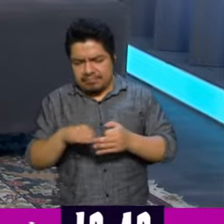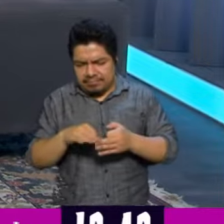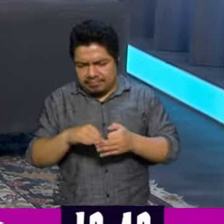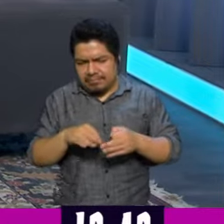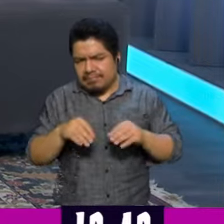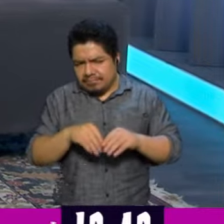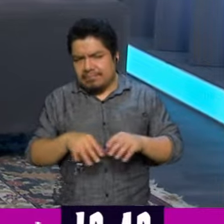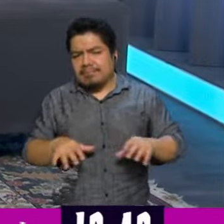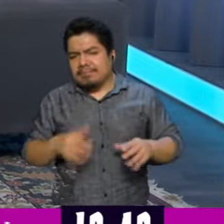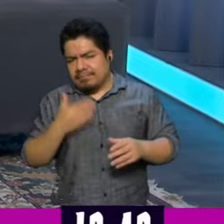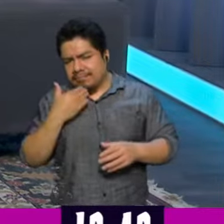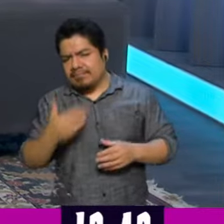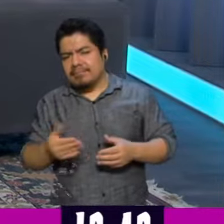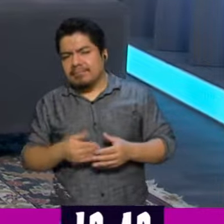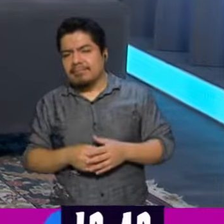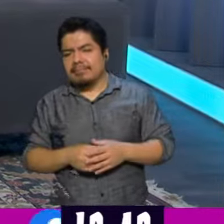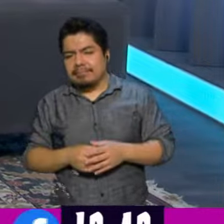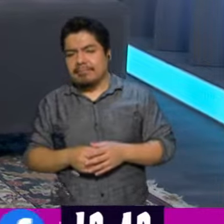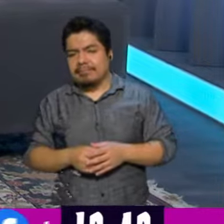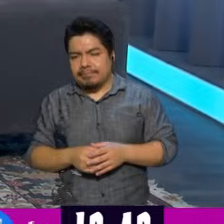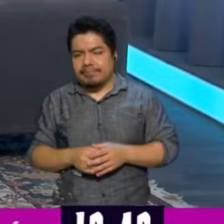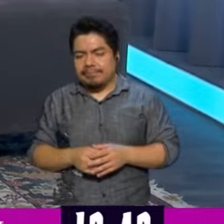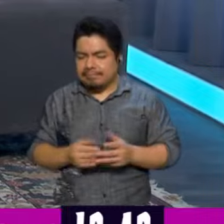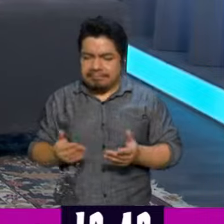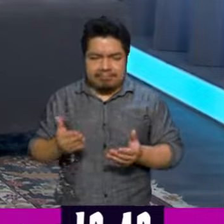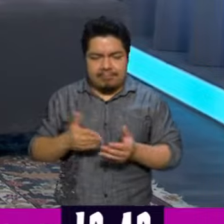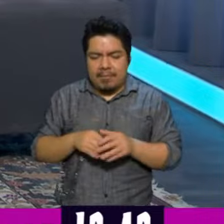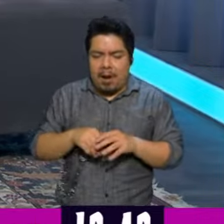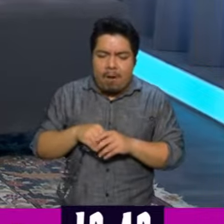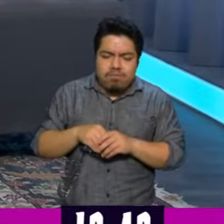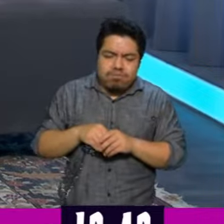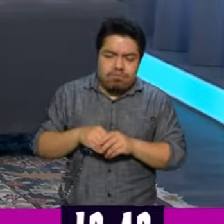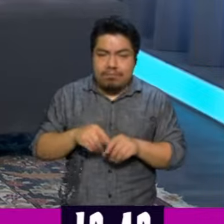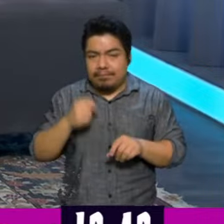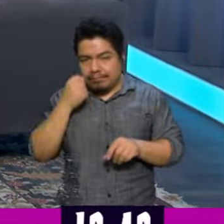Eso, como tiene que ser. Nos amontonamos, claro, pero le